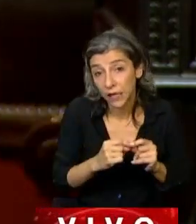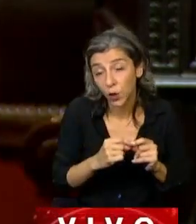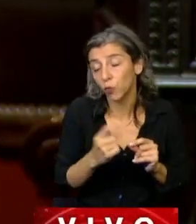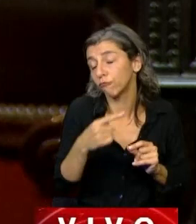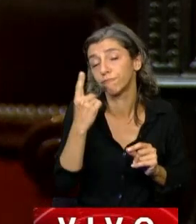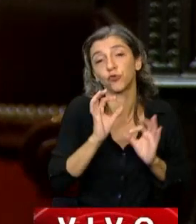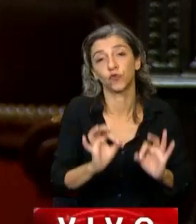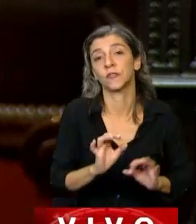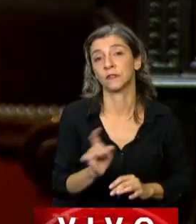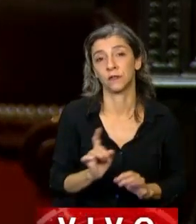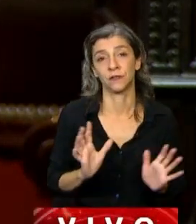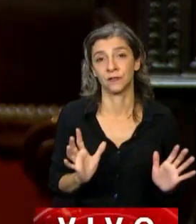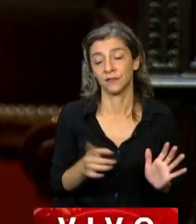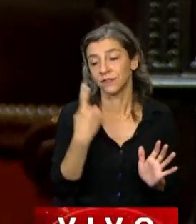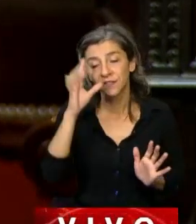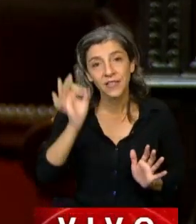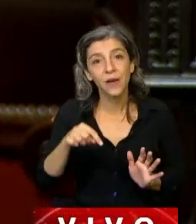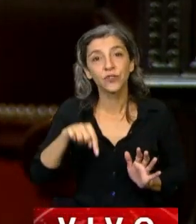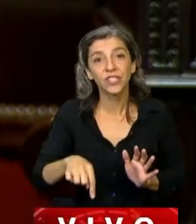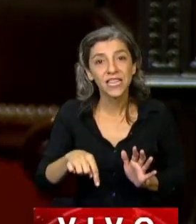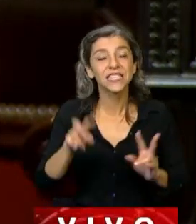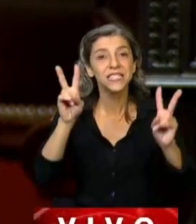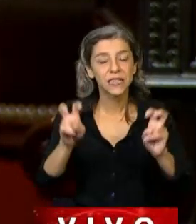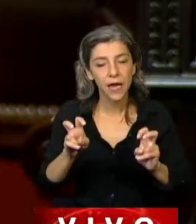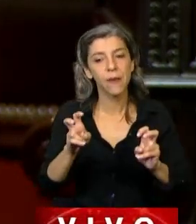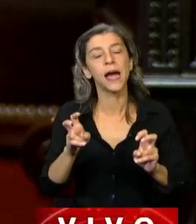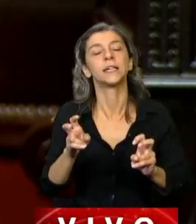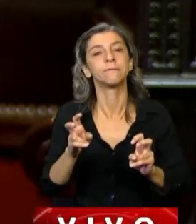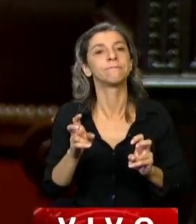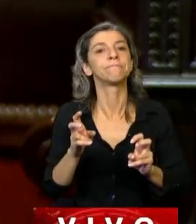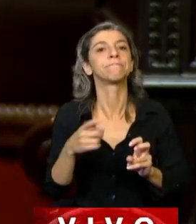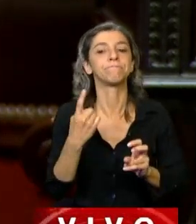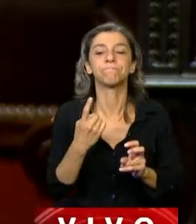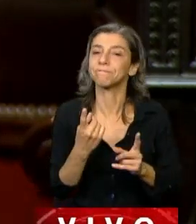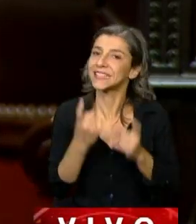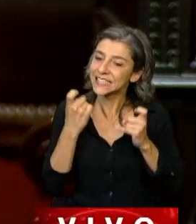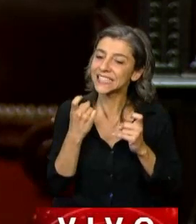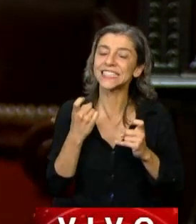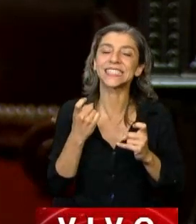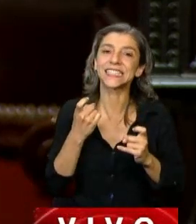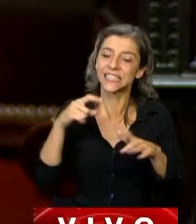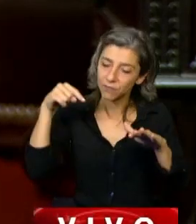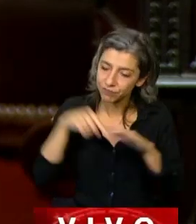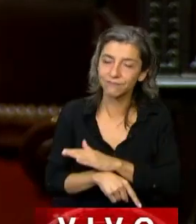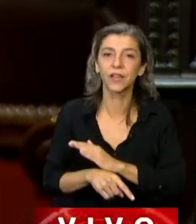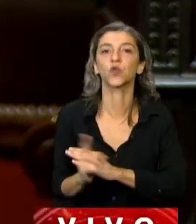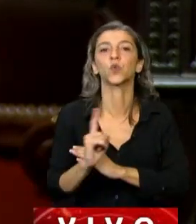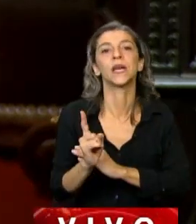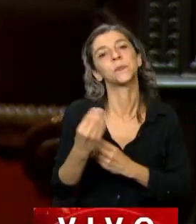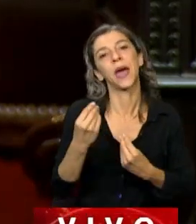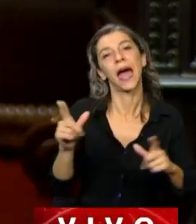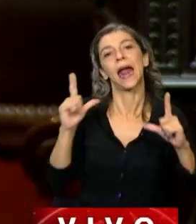¿no? Esto requiere, para que no sea solamente la letra de una ley o un